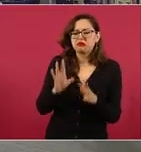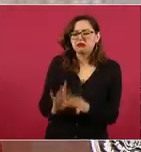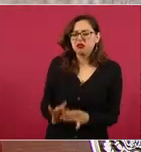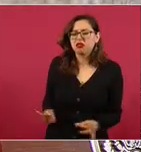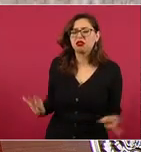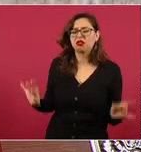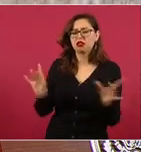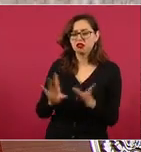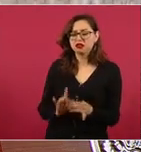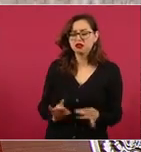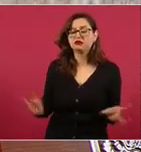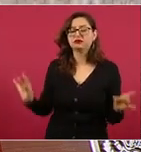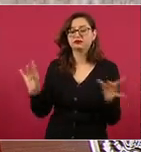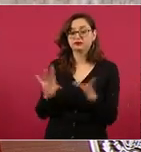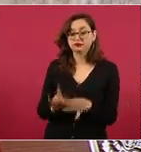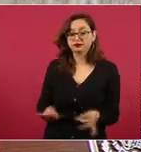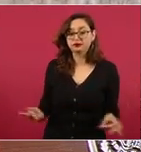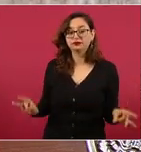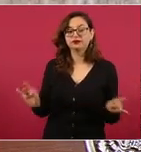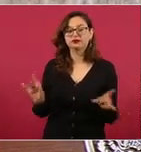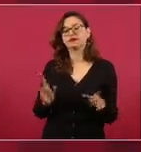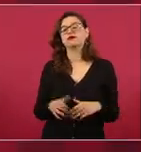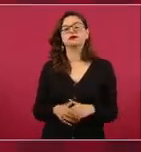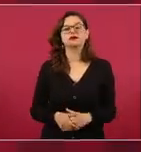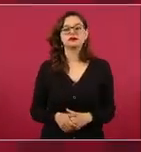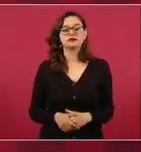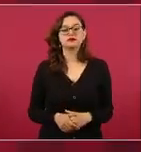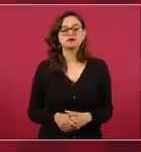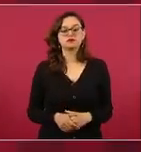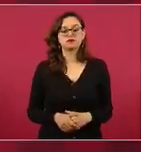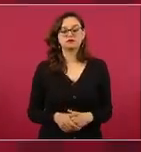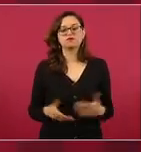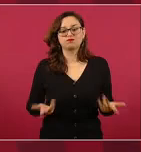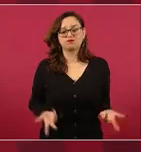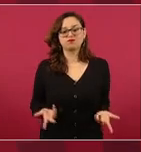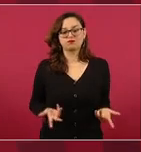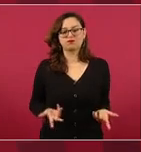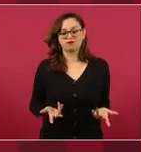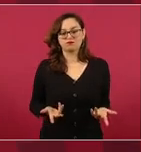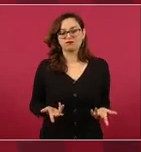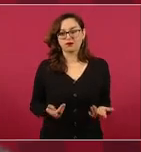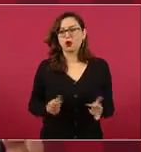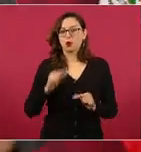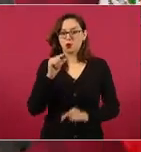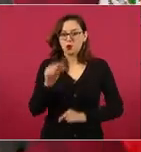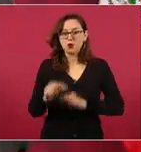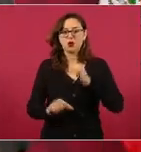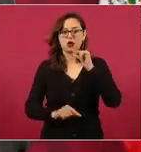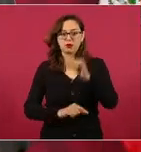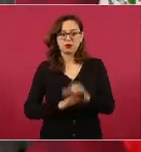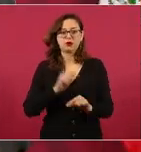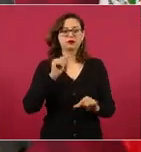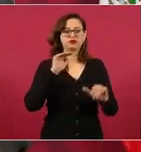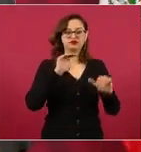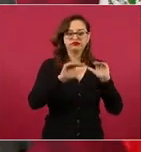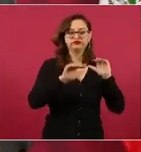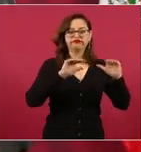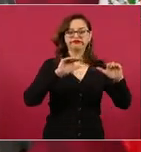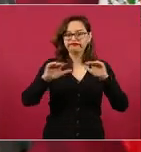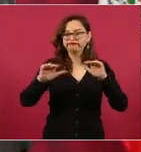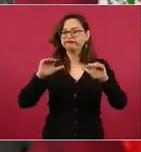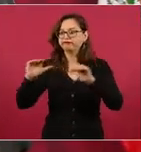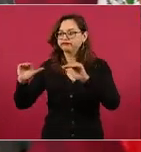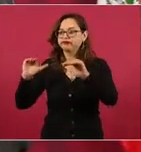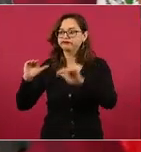pensábamos, después se levantó el movimiento, porque así es esto. La